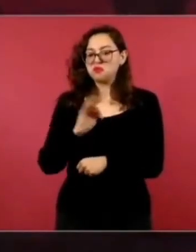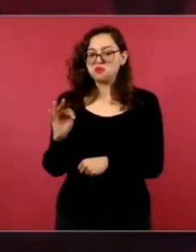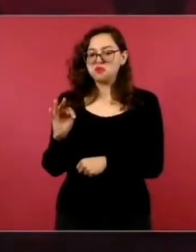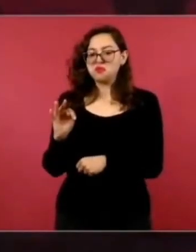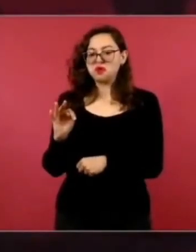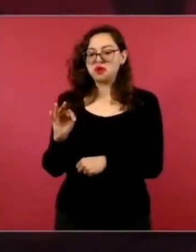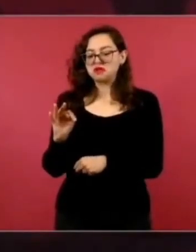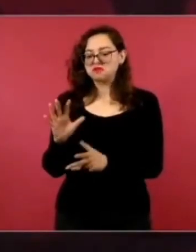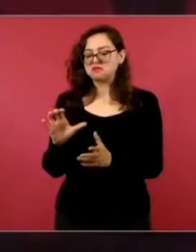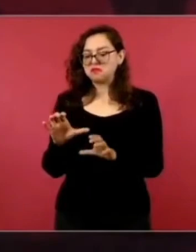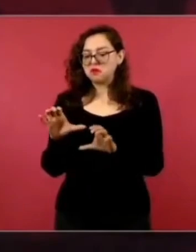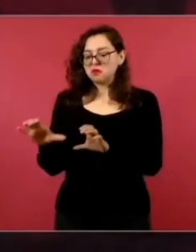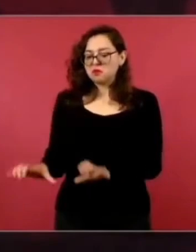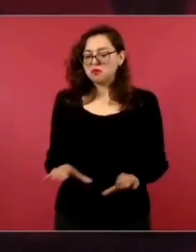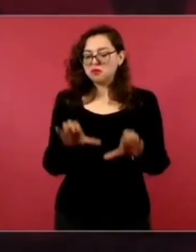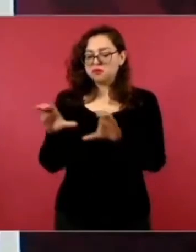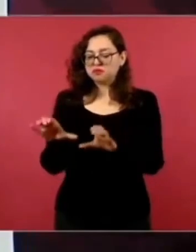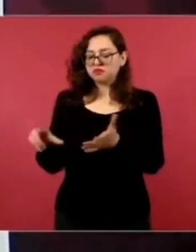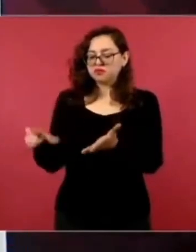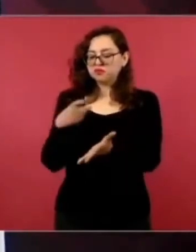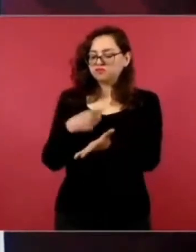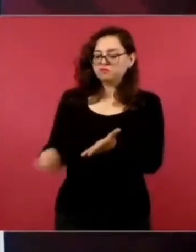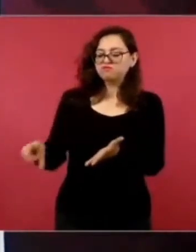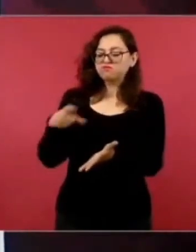comprarme computadoras.